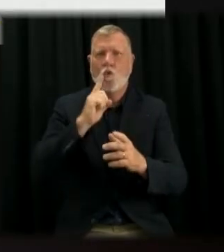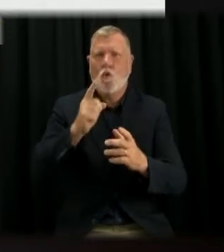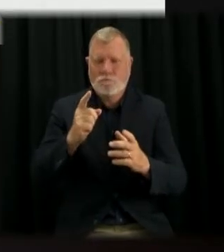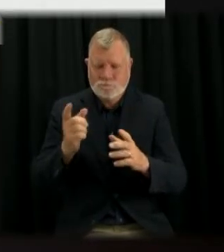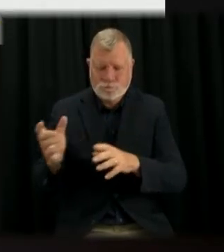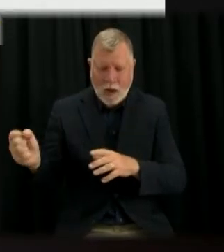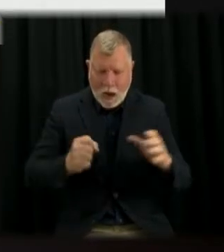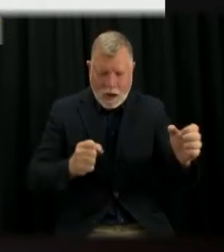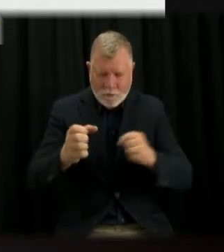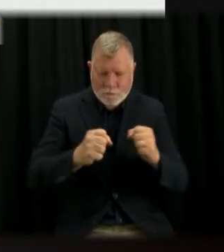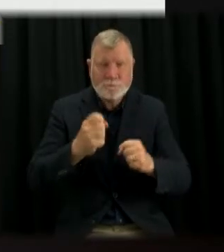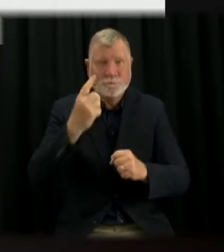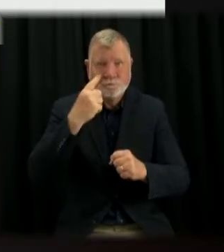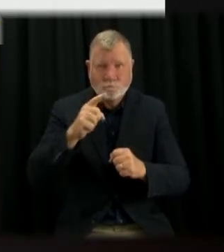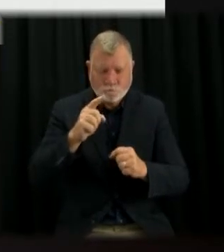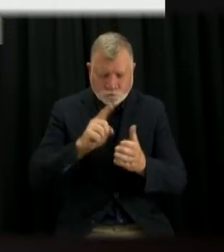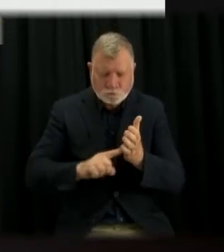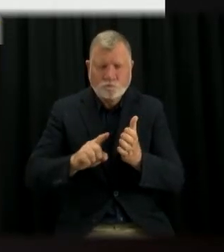contratadas.